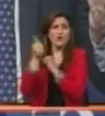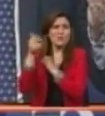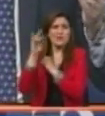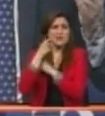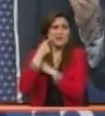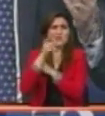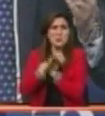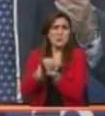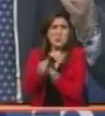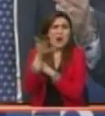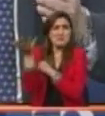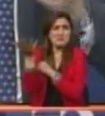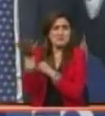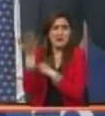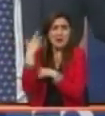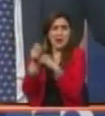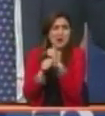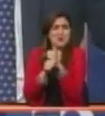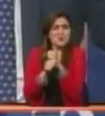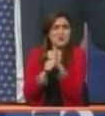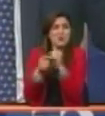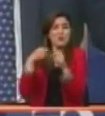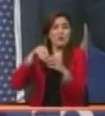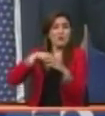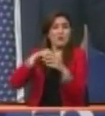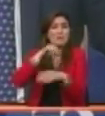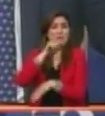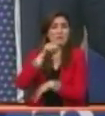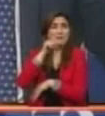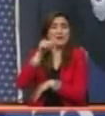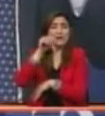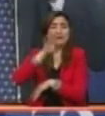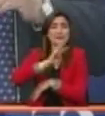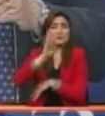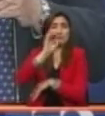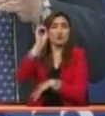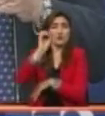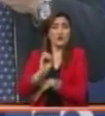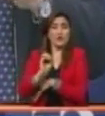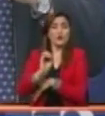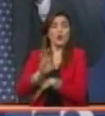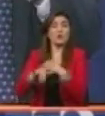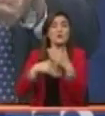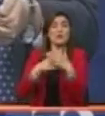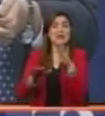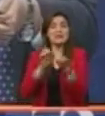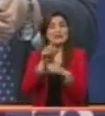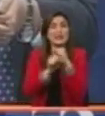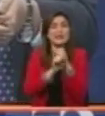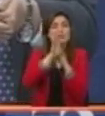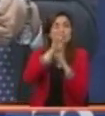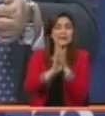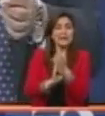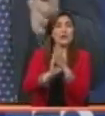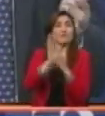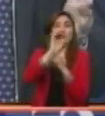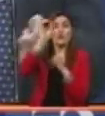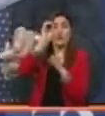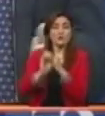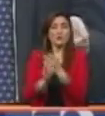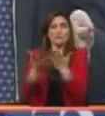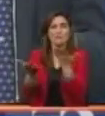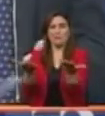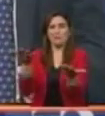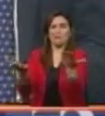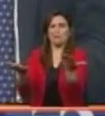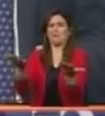Sin embargo, el déficit fiscal el año pasado terminó en 6% del Producto Interno Bruto y este año también apunta a ser 6% del Producto Interno Bruto. Y no